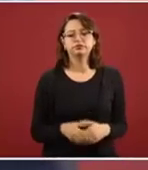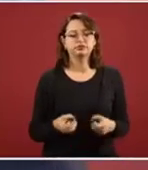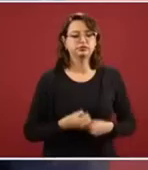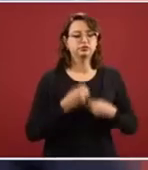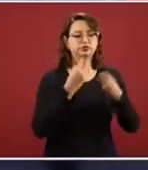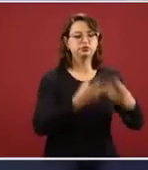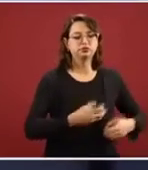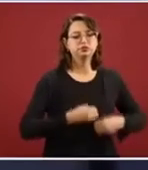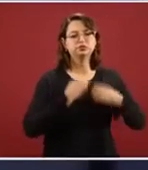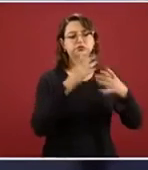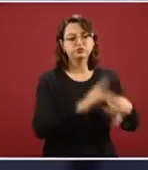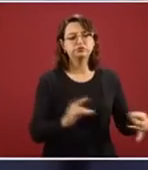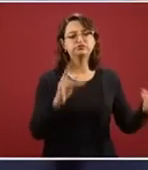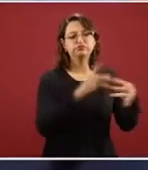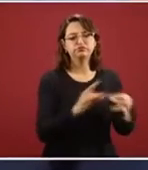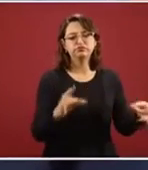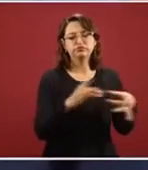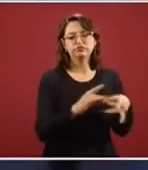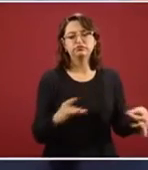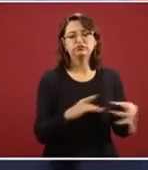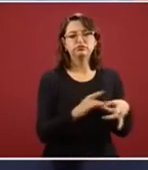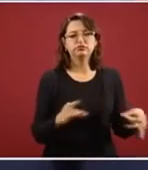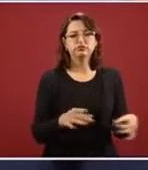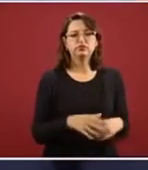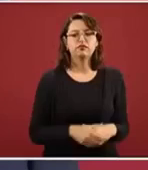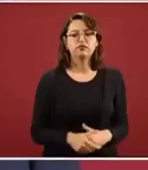contribuye hablando.